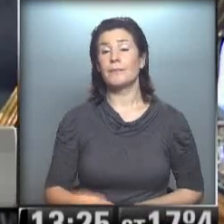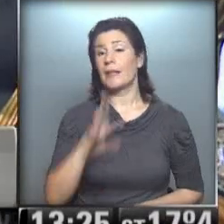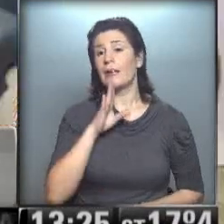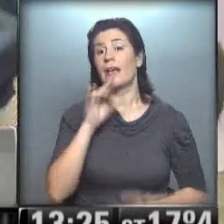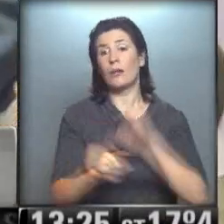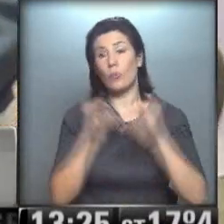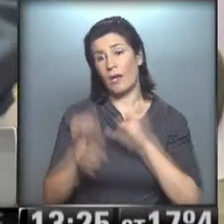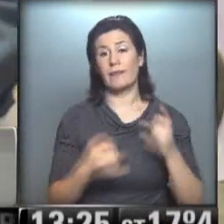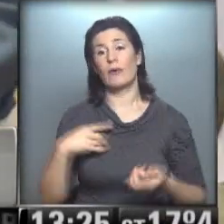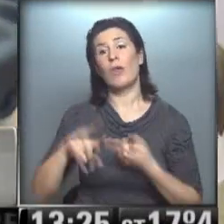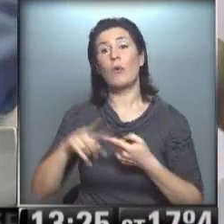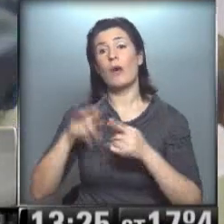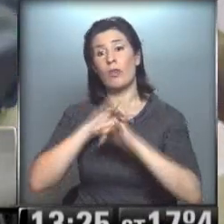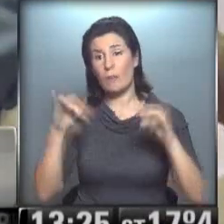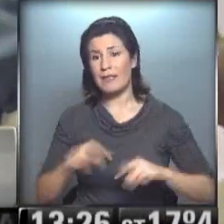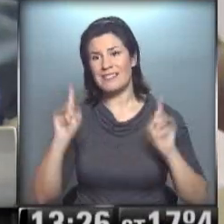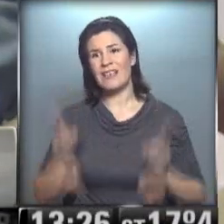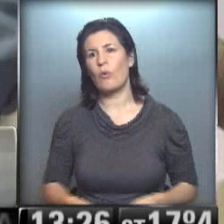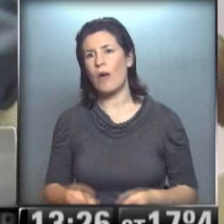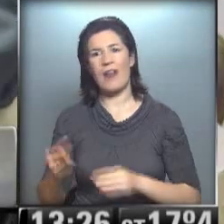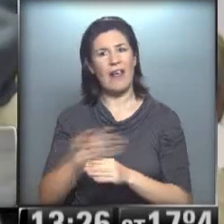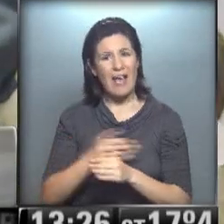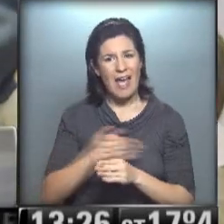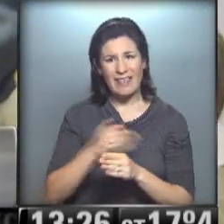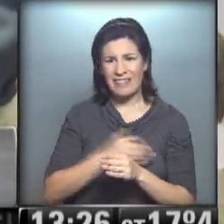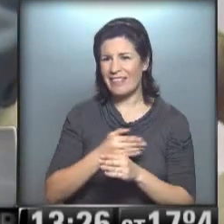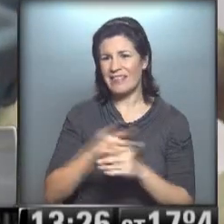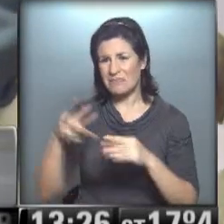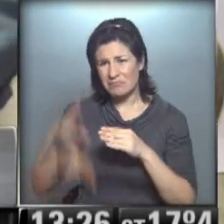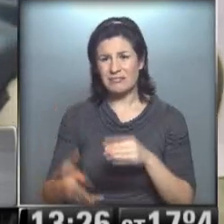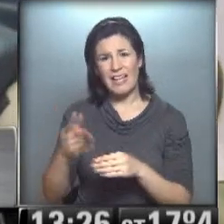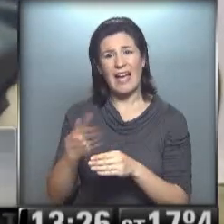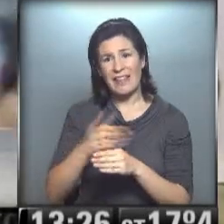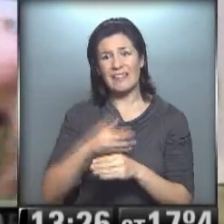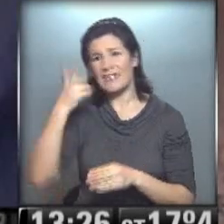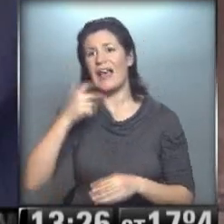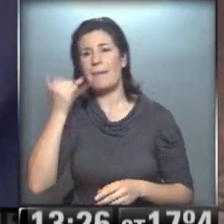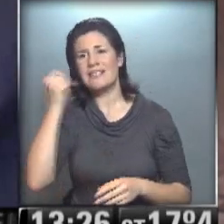alto el fuego se produjeron disparos del lado palestino, una acusación desmentida por Hamas.